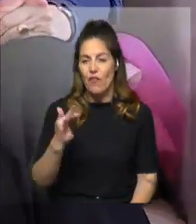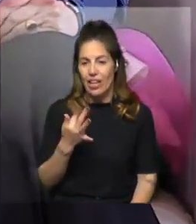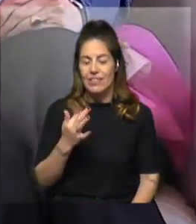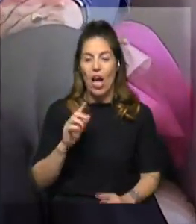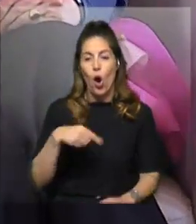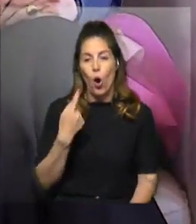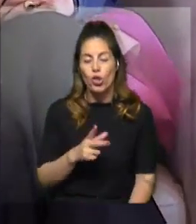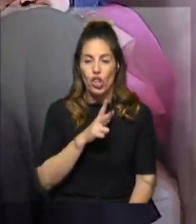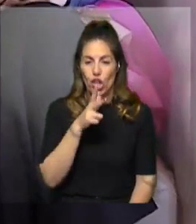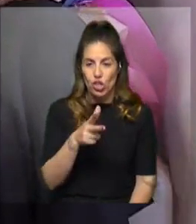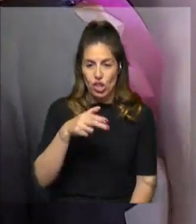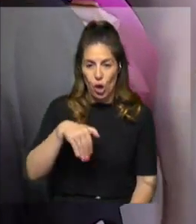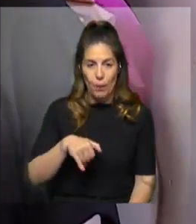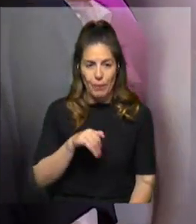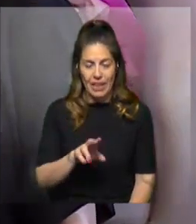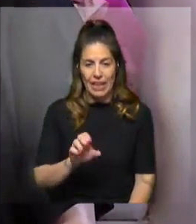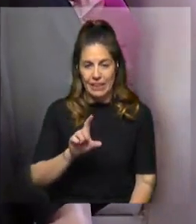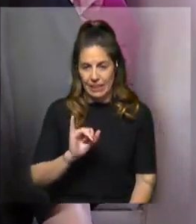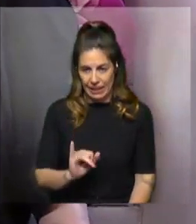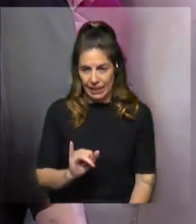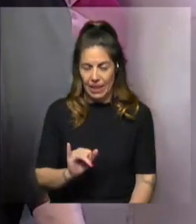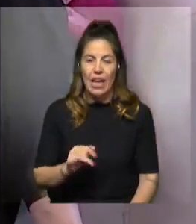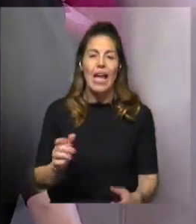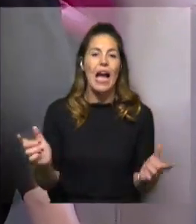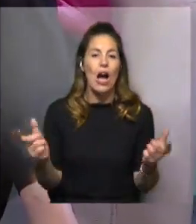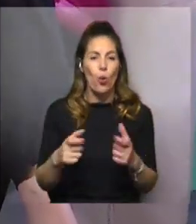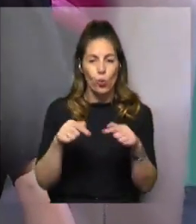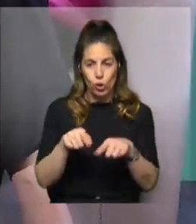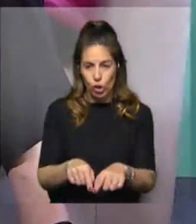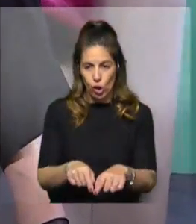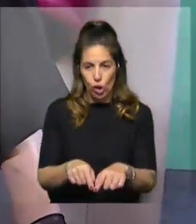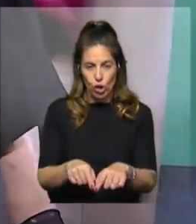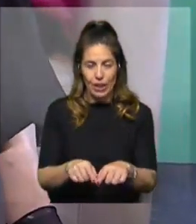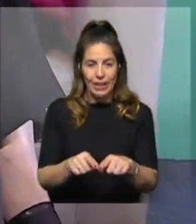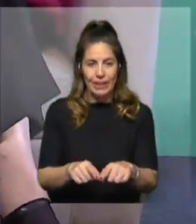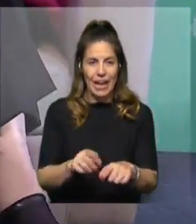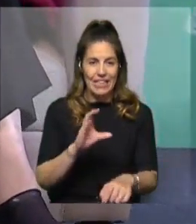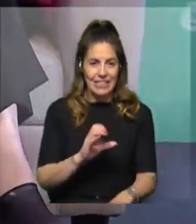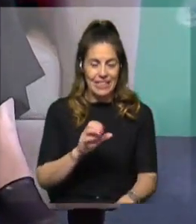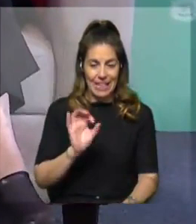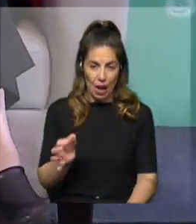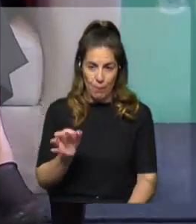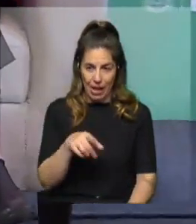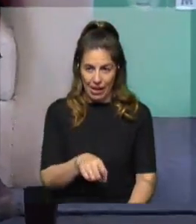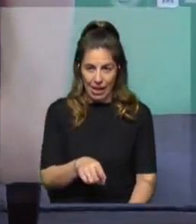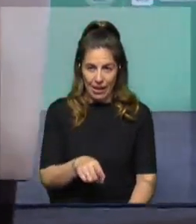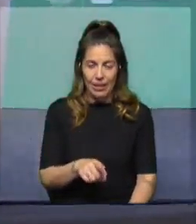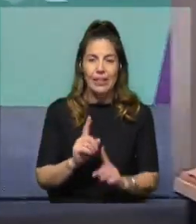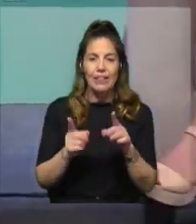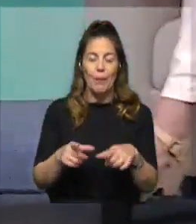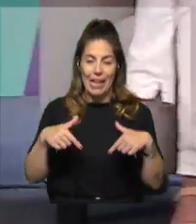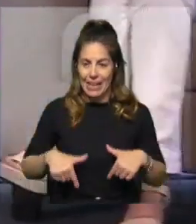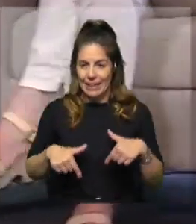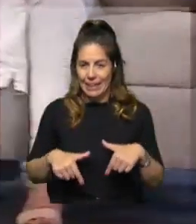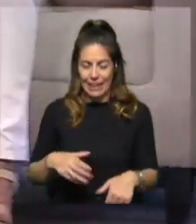Selmar, el Chicho Michelini. En la mesa junto a Rafael está Cecilia Michelini, hermana de él, y obviamente la